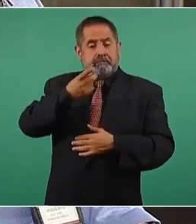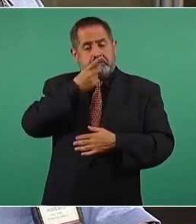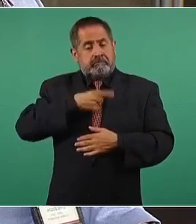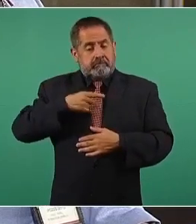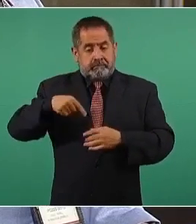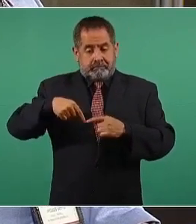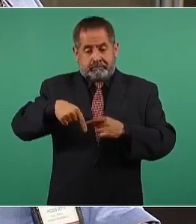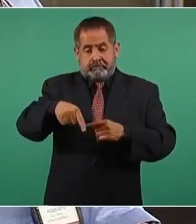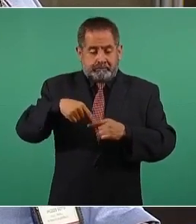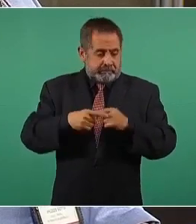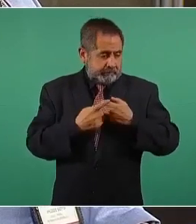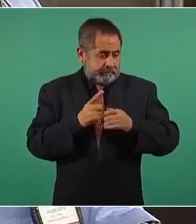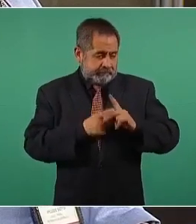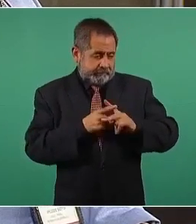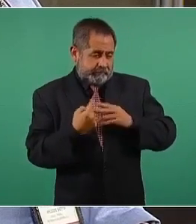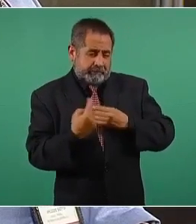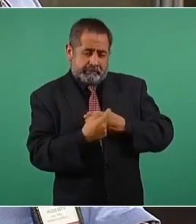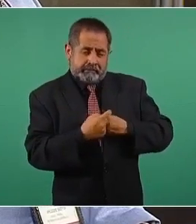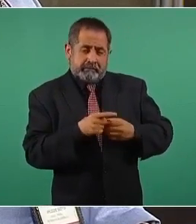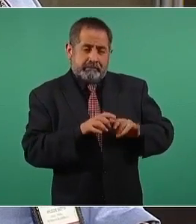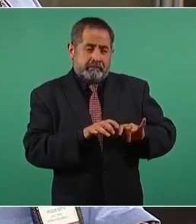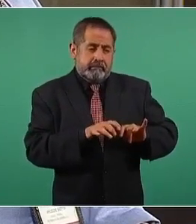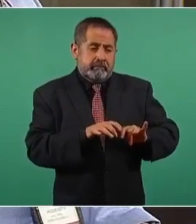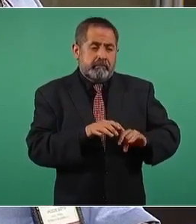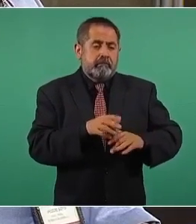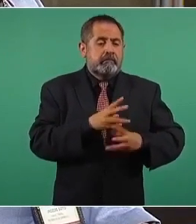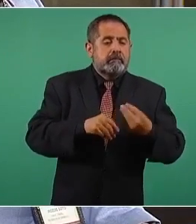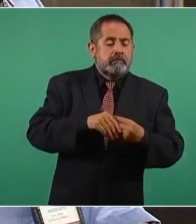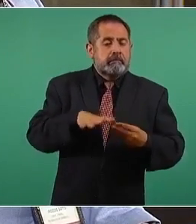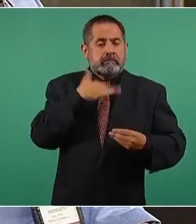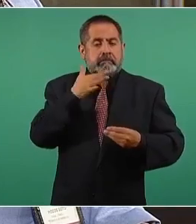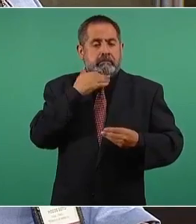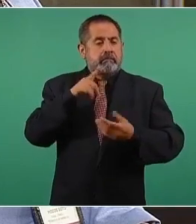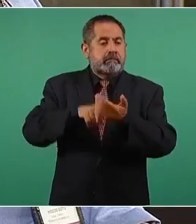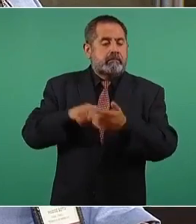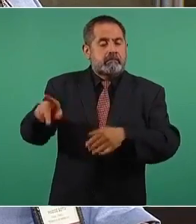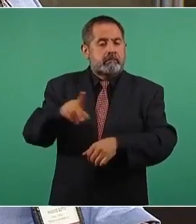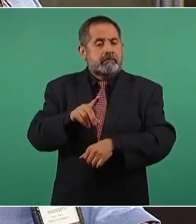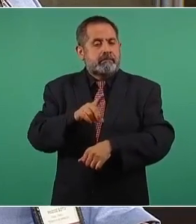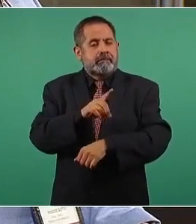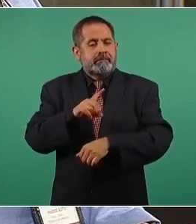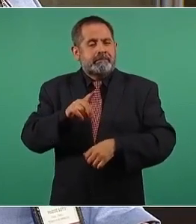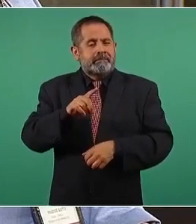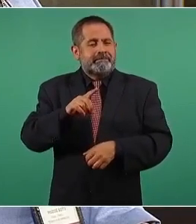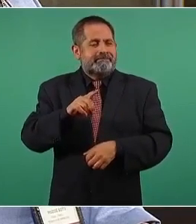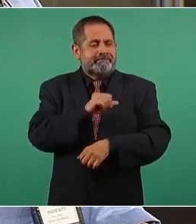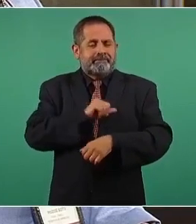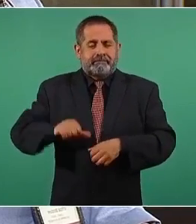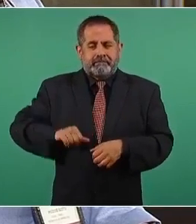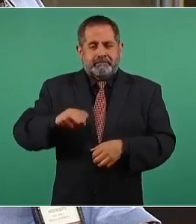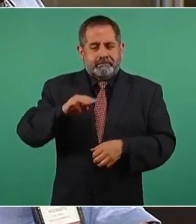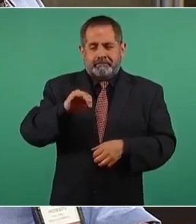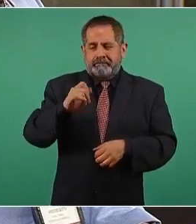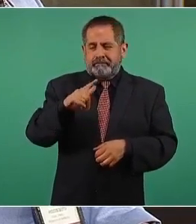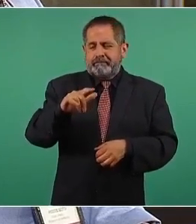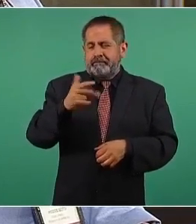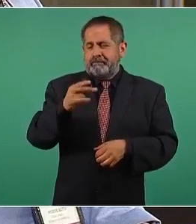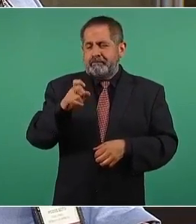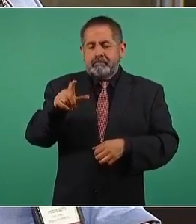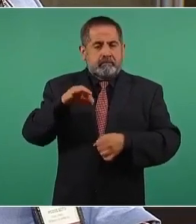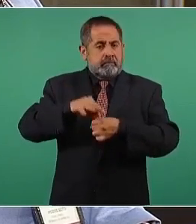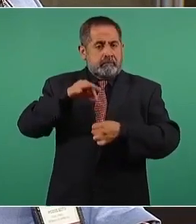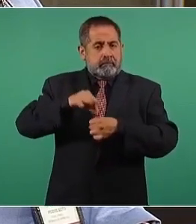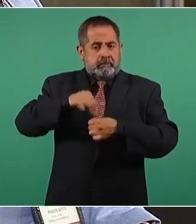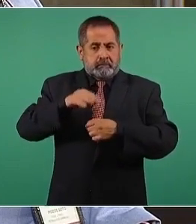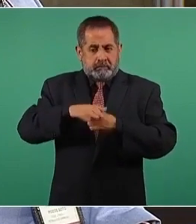que este mismo algoritmo fue el que se llevó a cabo en la Miguel Hidalgo, donde Margarita Zavala recibió muchísimo más votantes de los que se encontraban